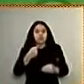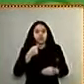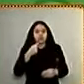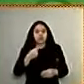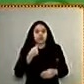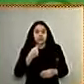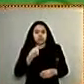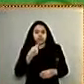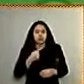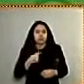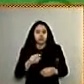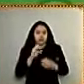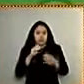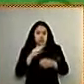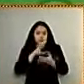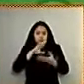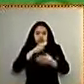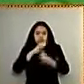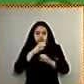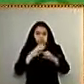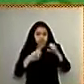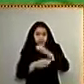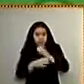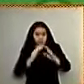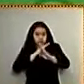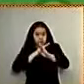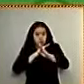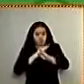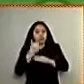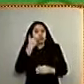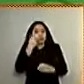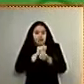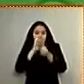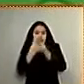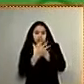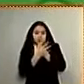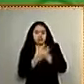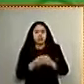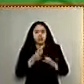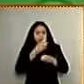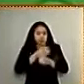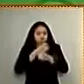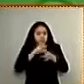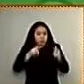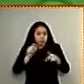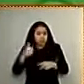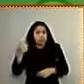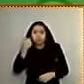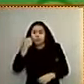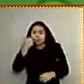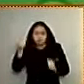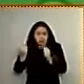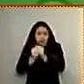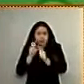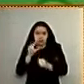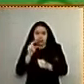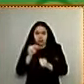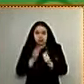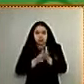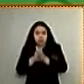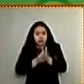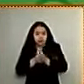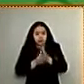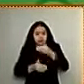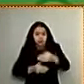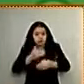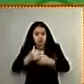que debes seguir para prevenir el COVID-19. Evita estar con personas que tengan fiebre y tos. Debes lavarte periódicamente